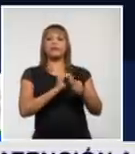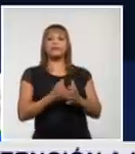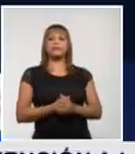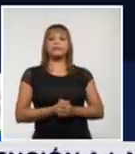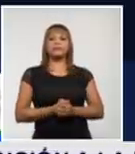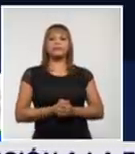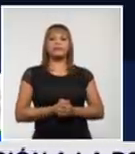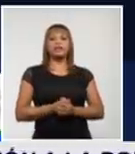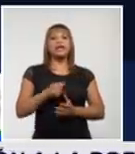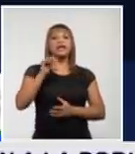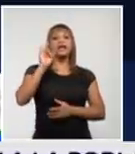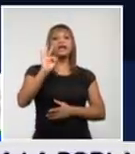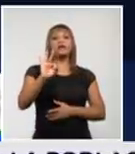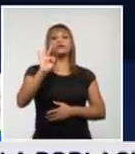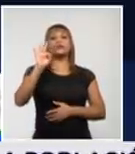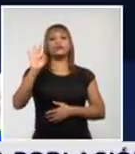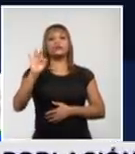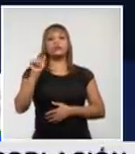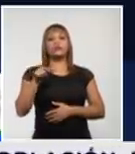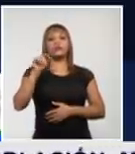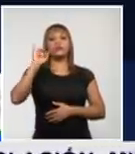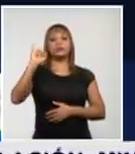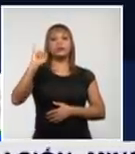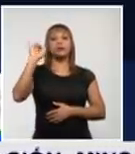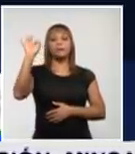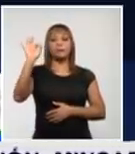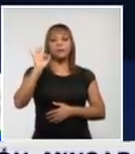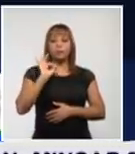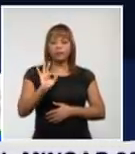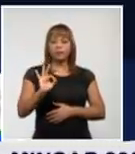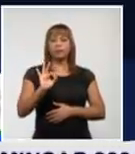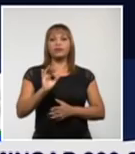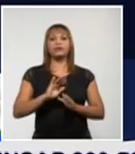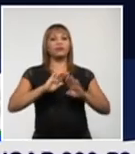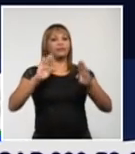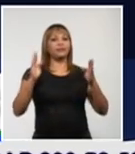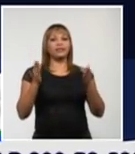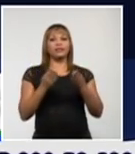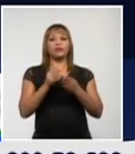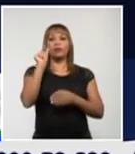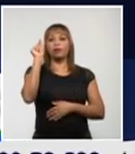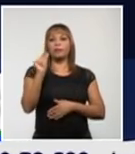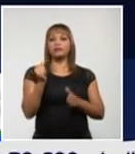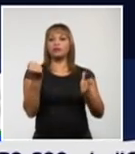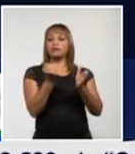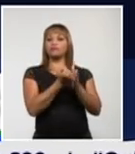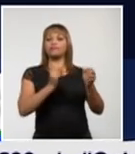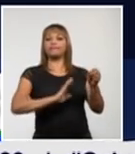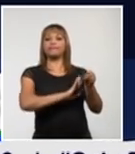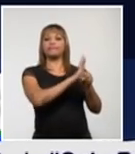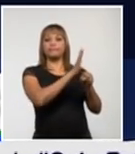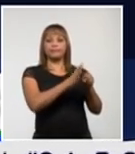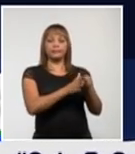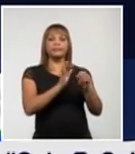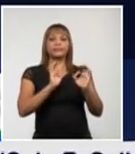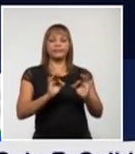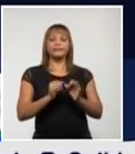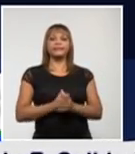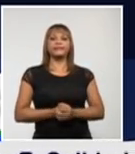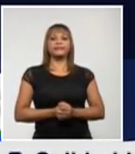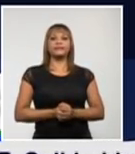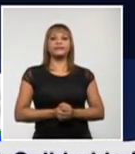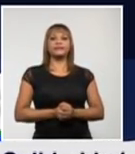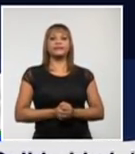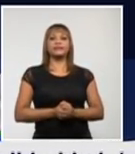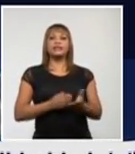del 88,6% de todos los casos diagnosticados. Se mantiene un